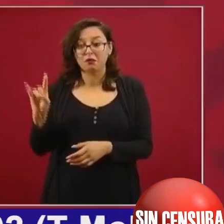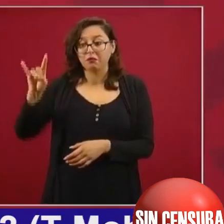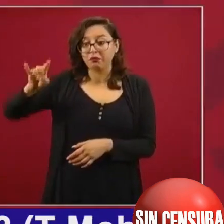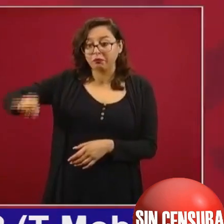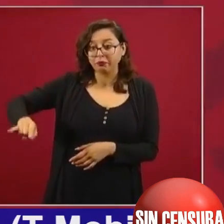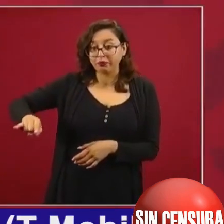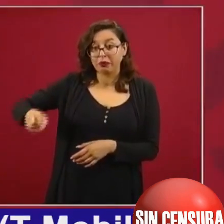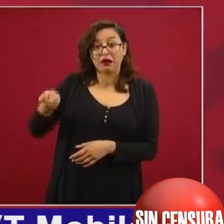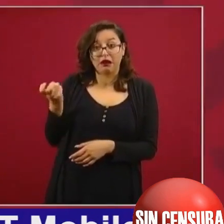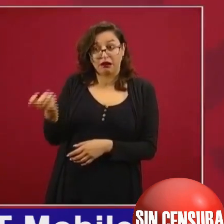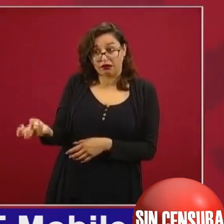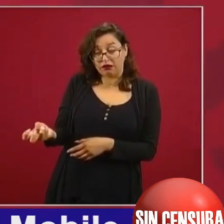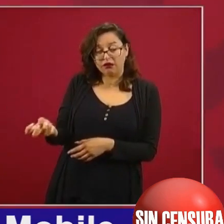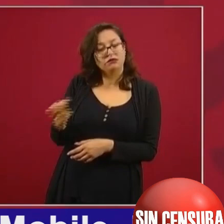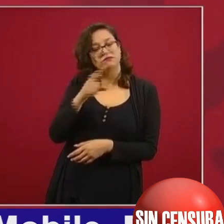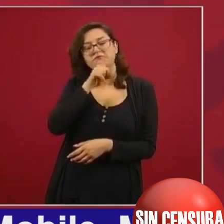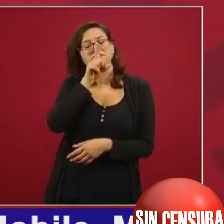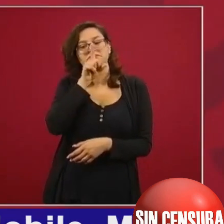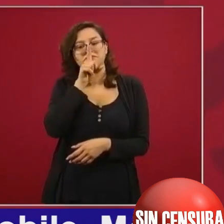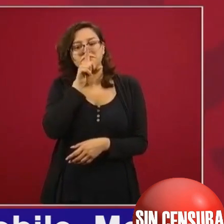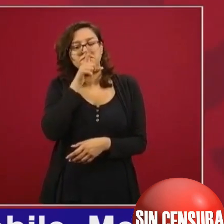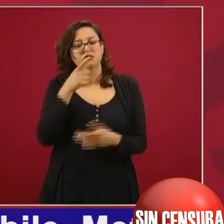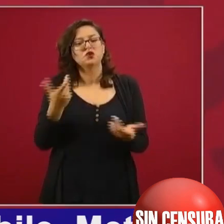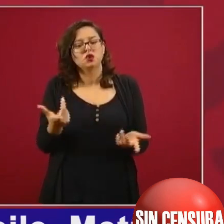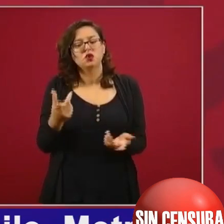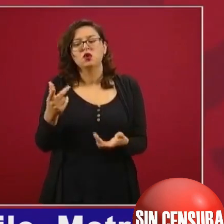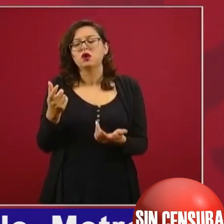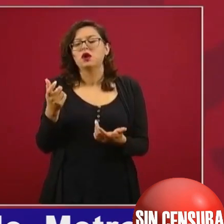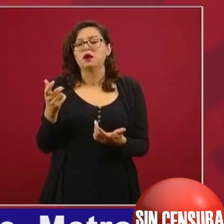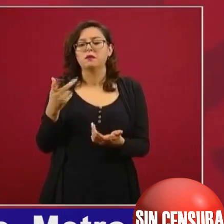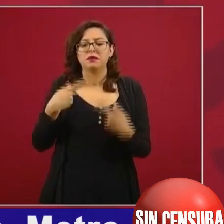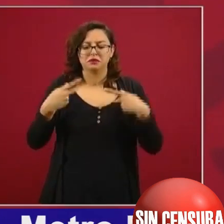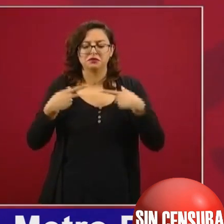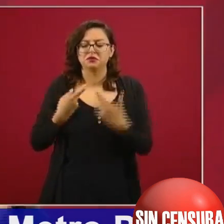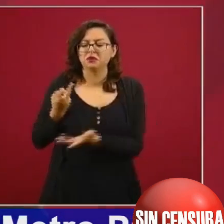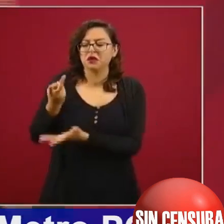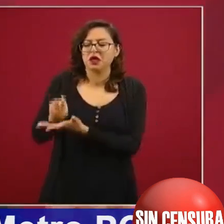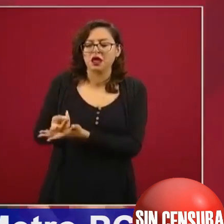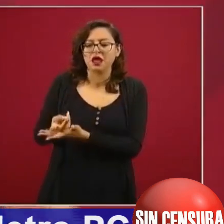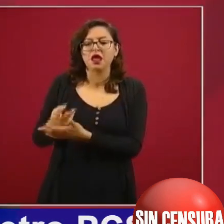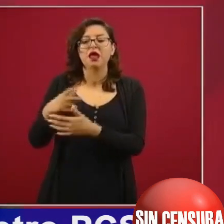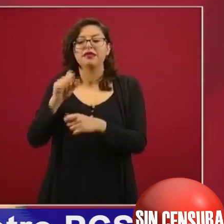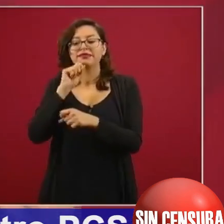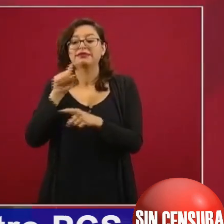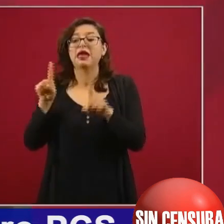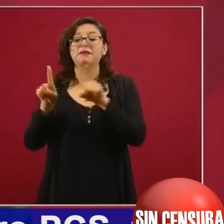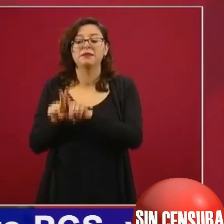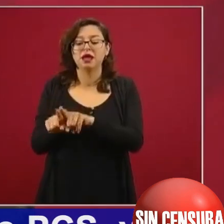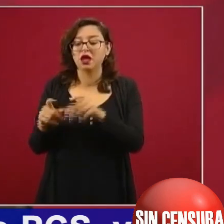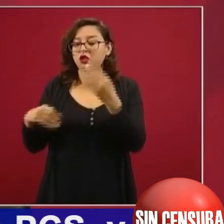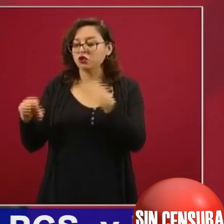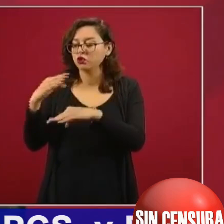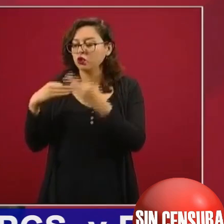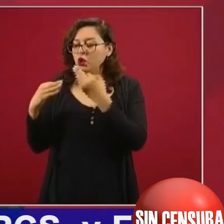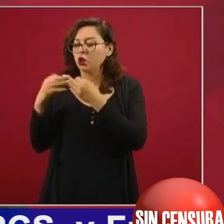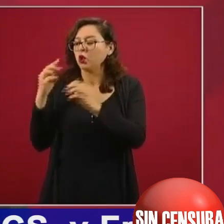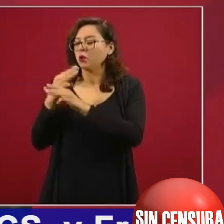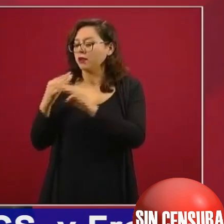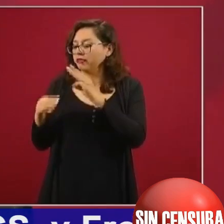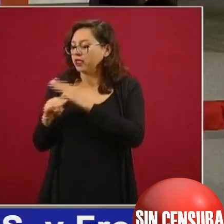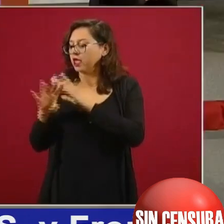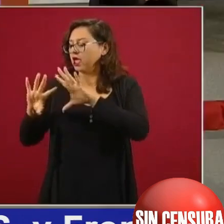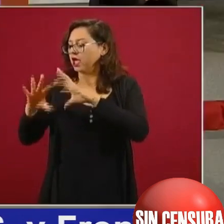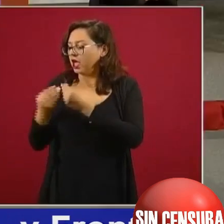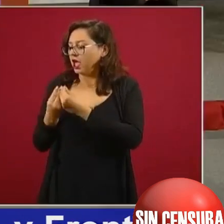elemento físico donde se está reposando el paciente, sino todo el conjunto, equipamiento,